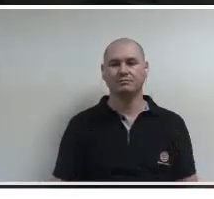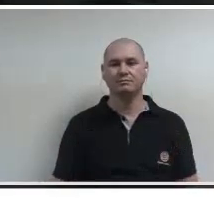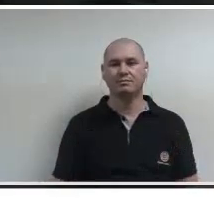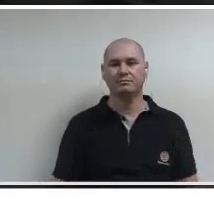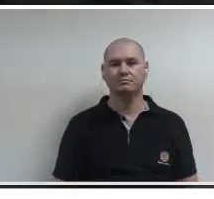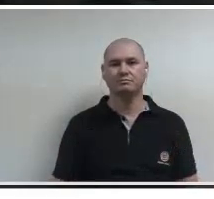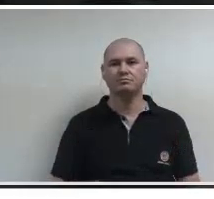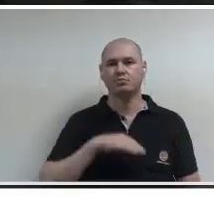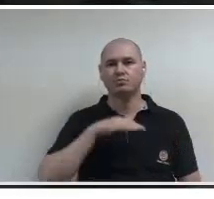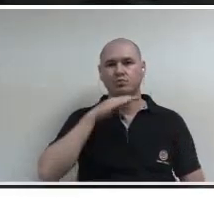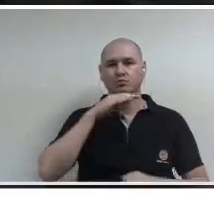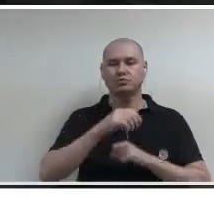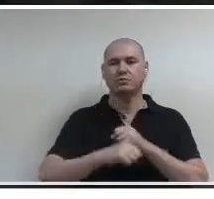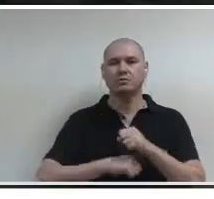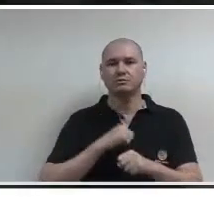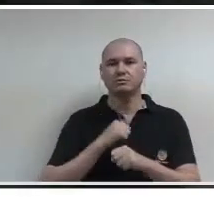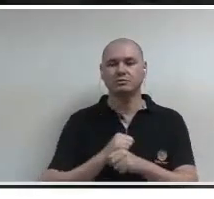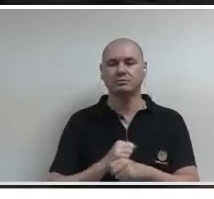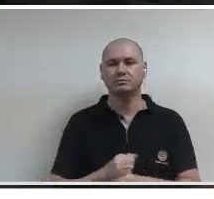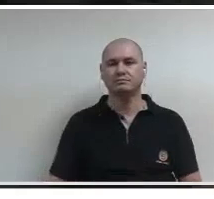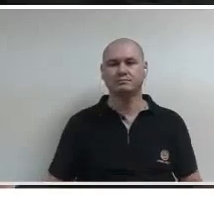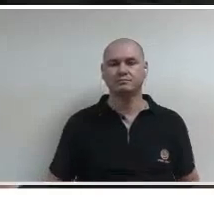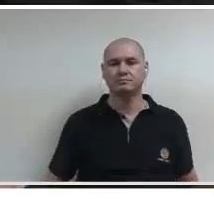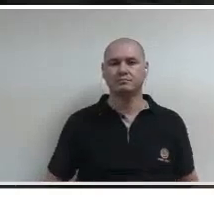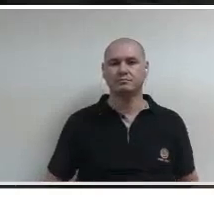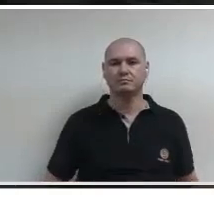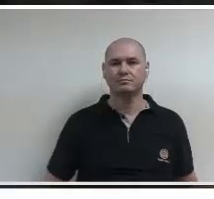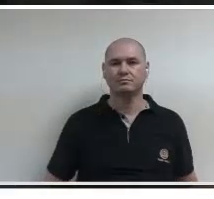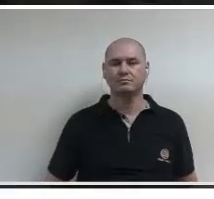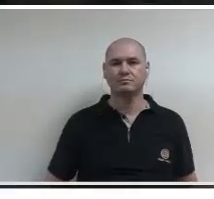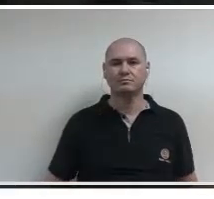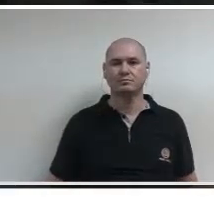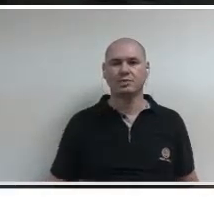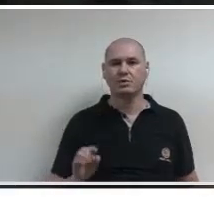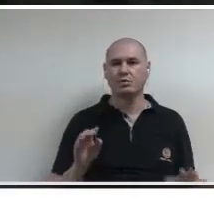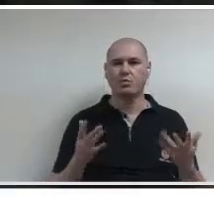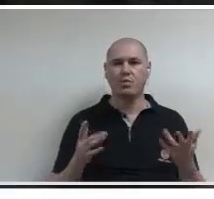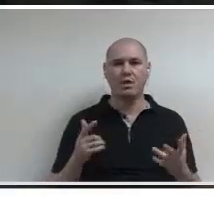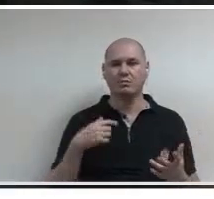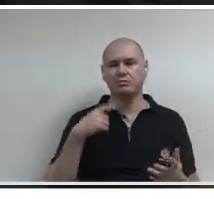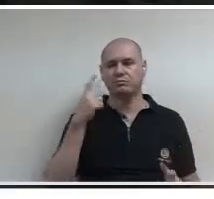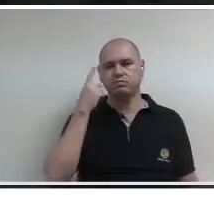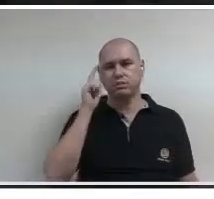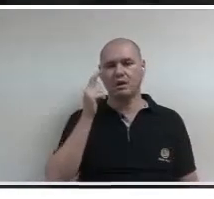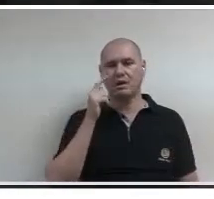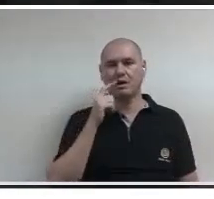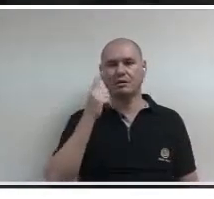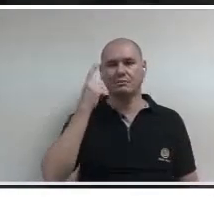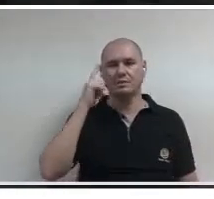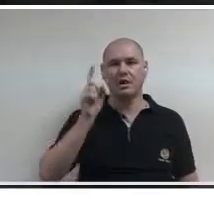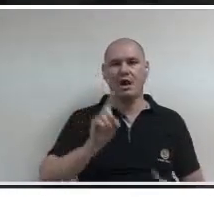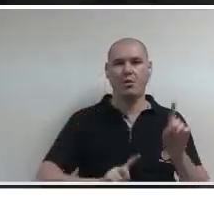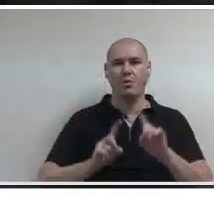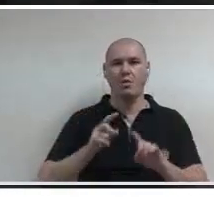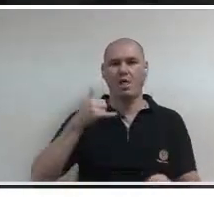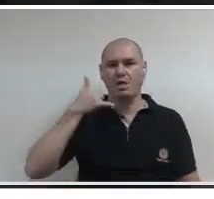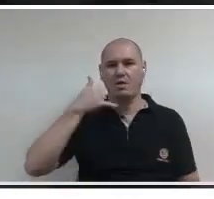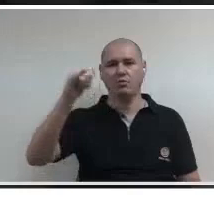largos años de función pública, Usted sabe que la función pública va a poder ya poco cue. Ahora